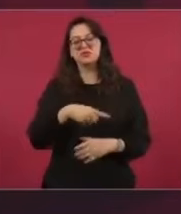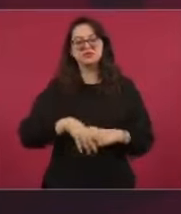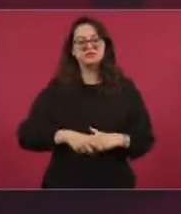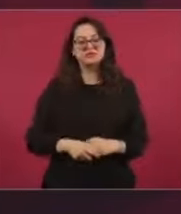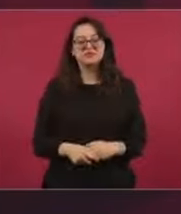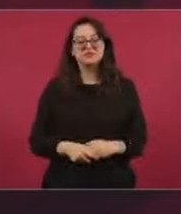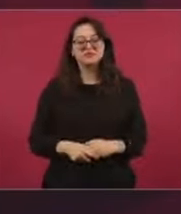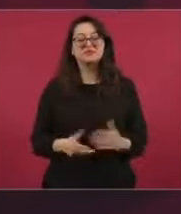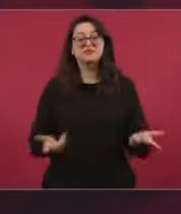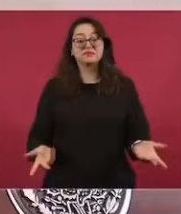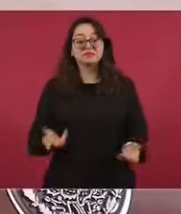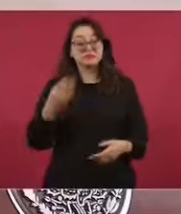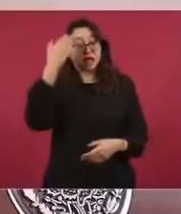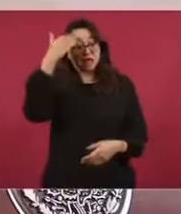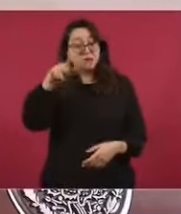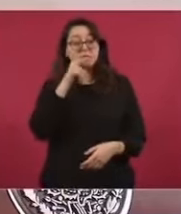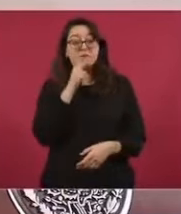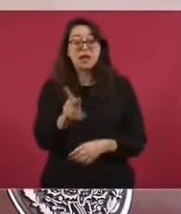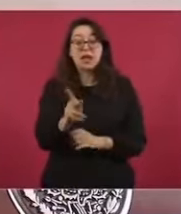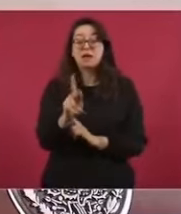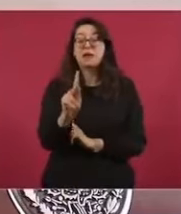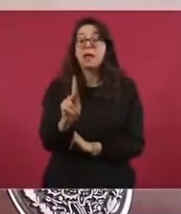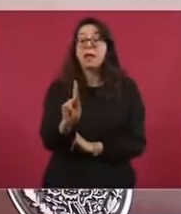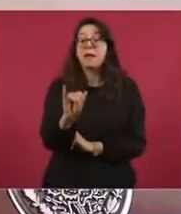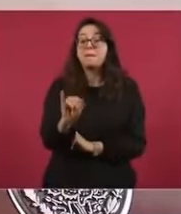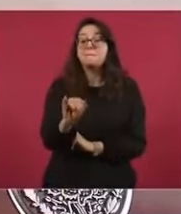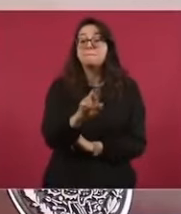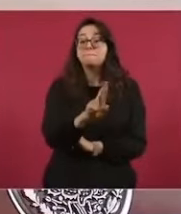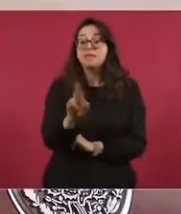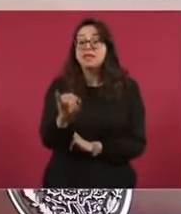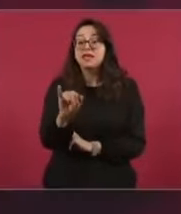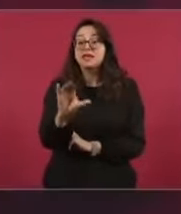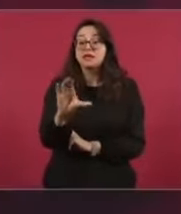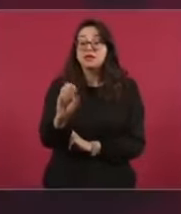Y que investiguen, porque no creo que sepan